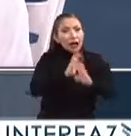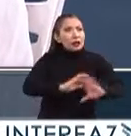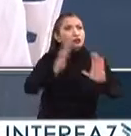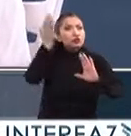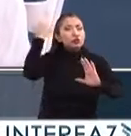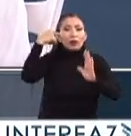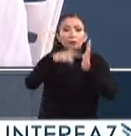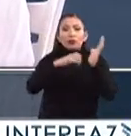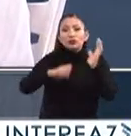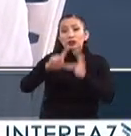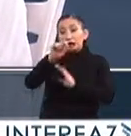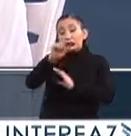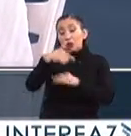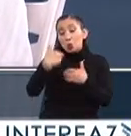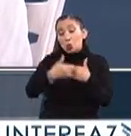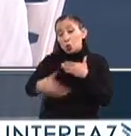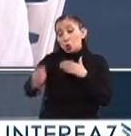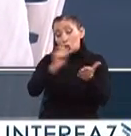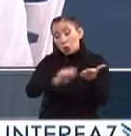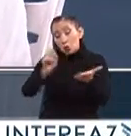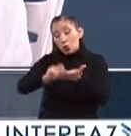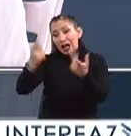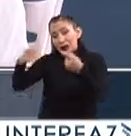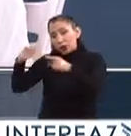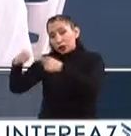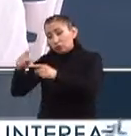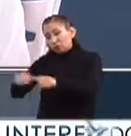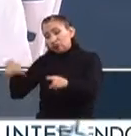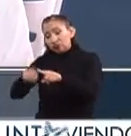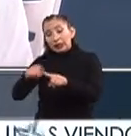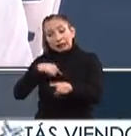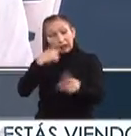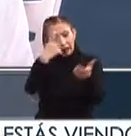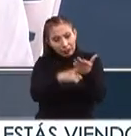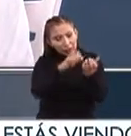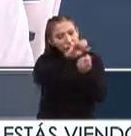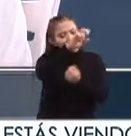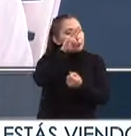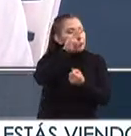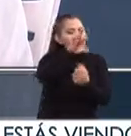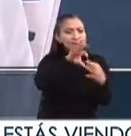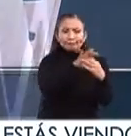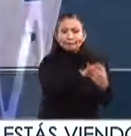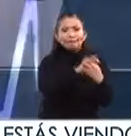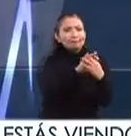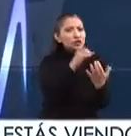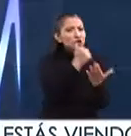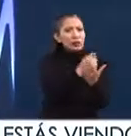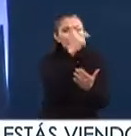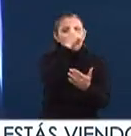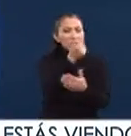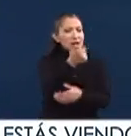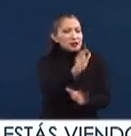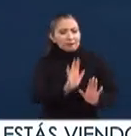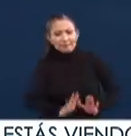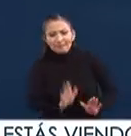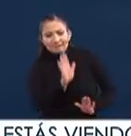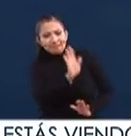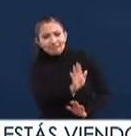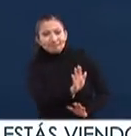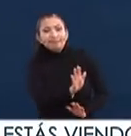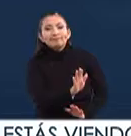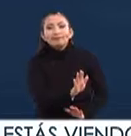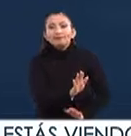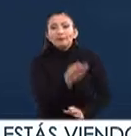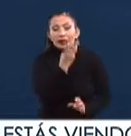desde los años 60, ¿no? 70, pues creo que hay un contenido que nos sigue identificando, ¿no?, en la Ciudad de México. Y